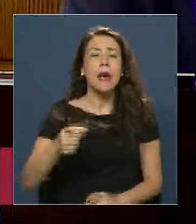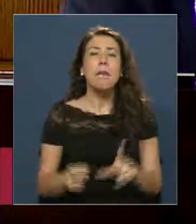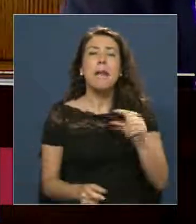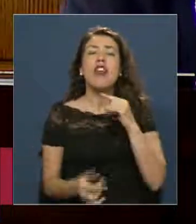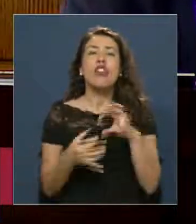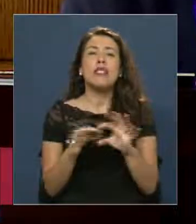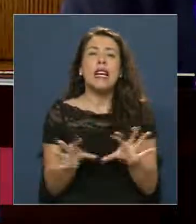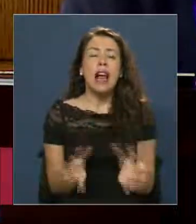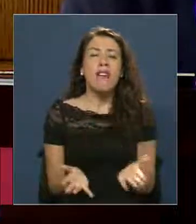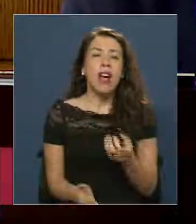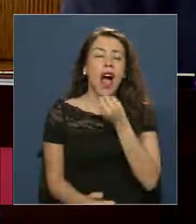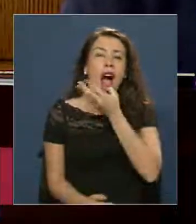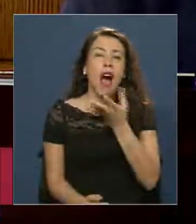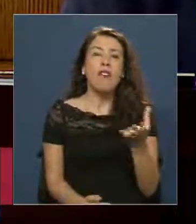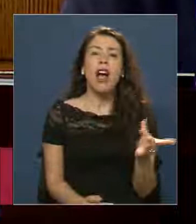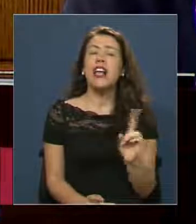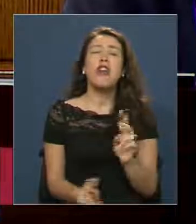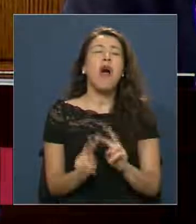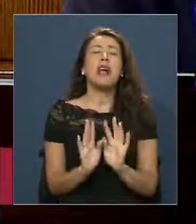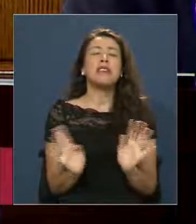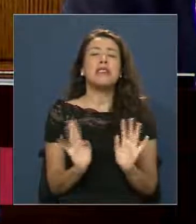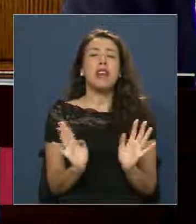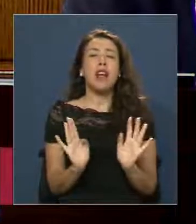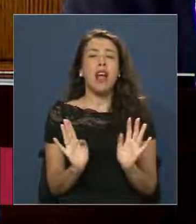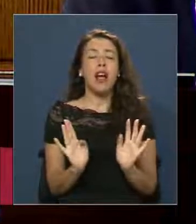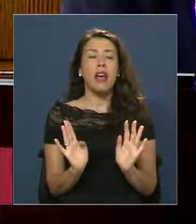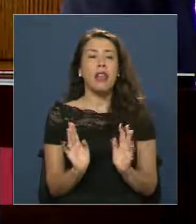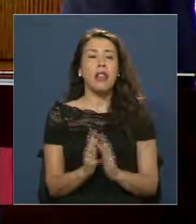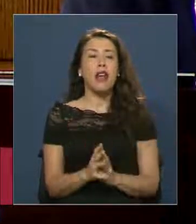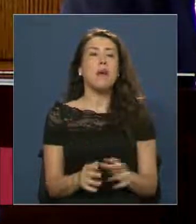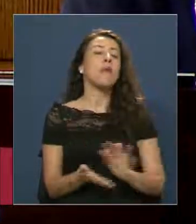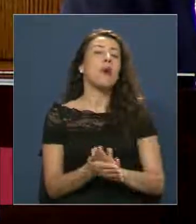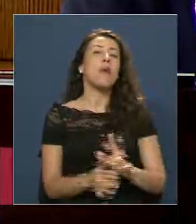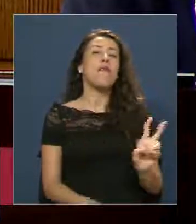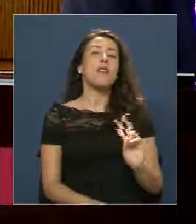grave decir que no pasa nada en Venezuela?